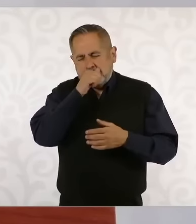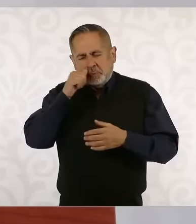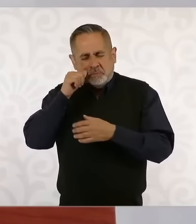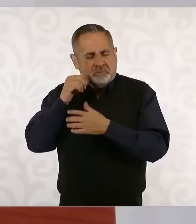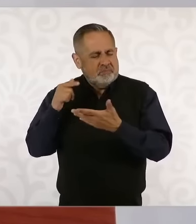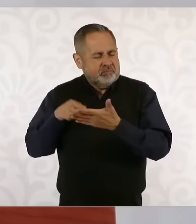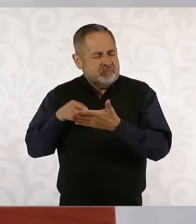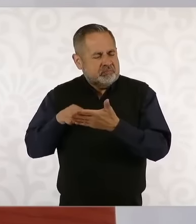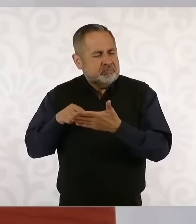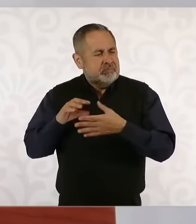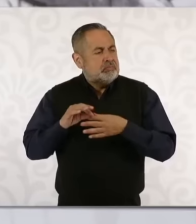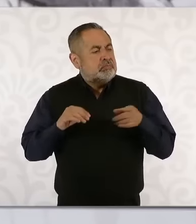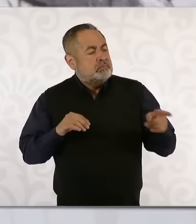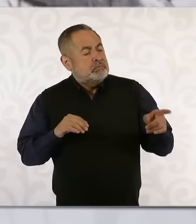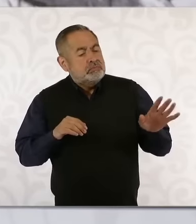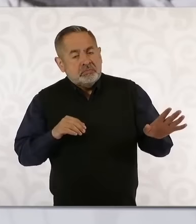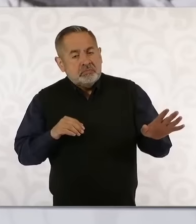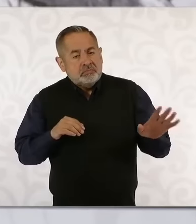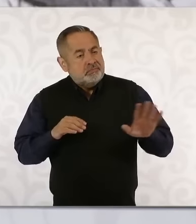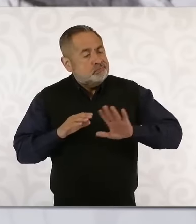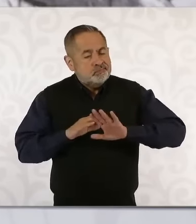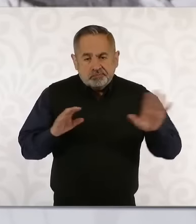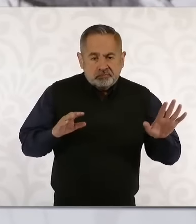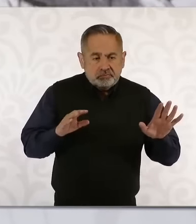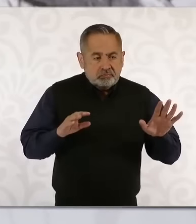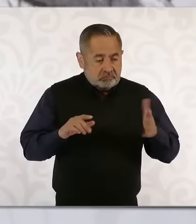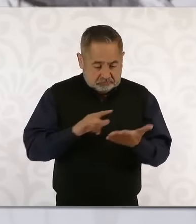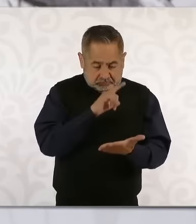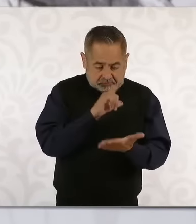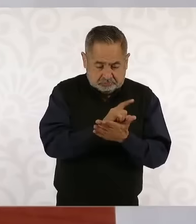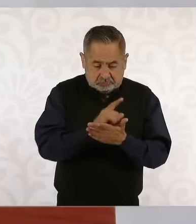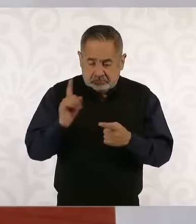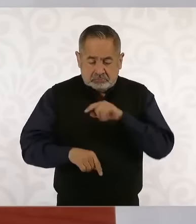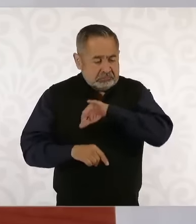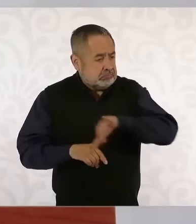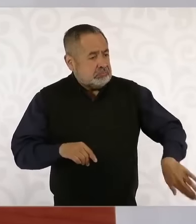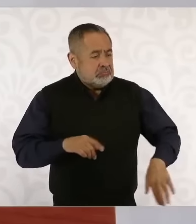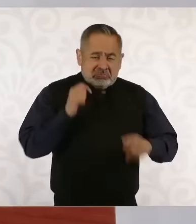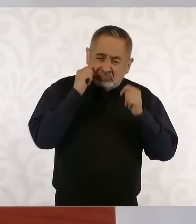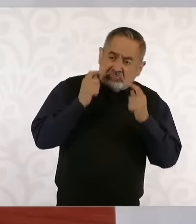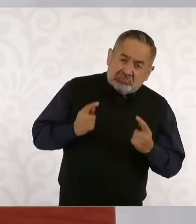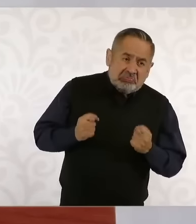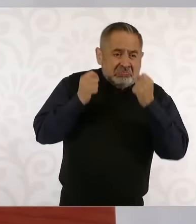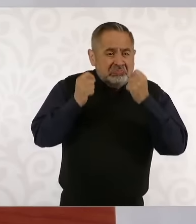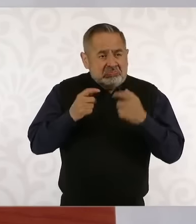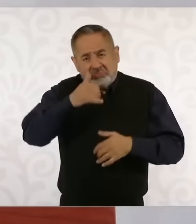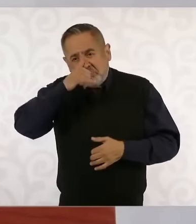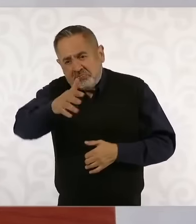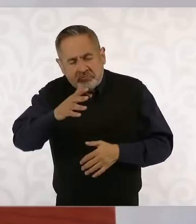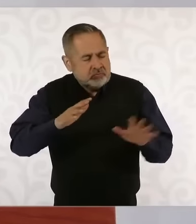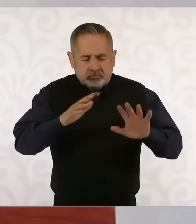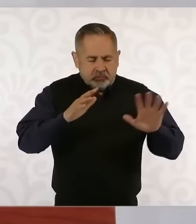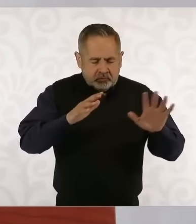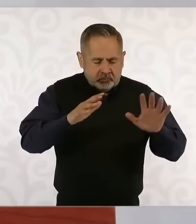nosotros seguimos. Nada ni nadie por encima de la ley, nada por la fuerza, todo por el